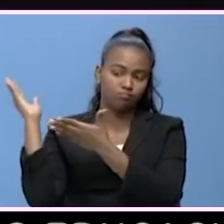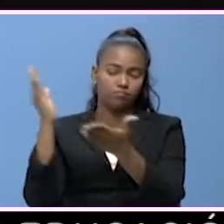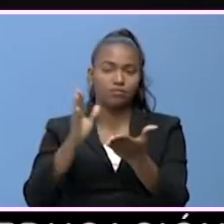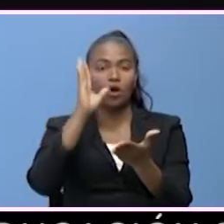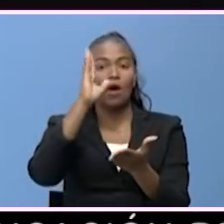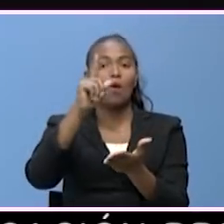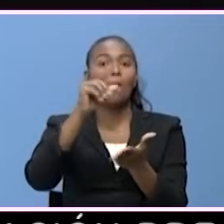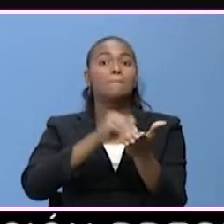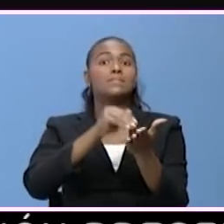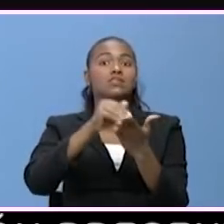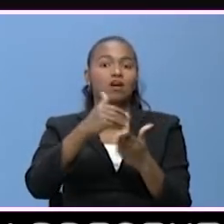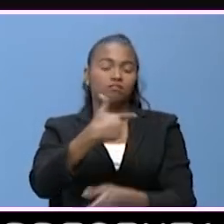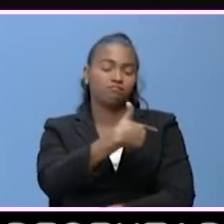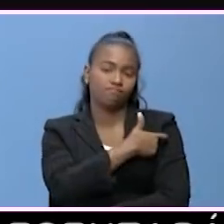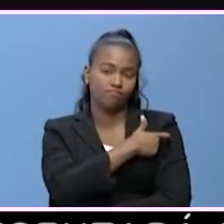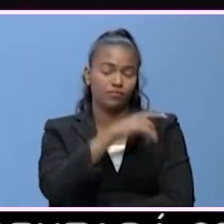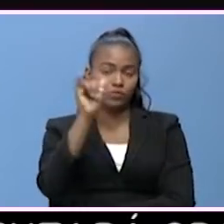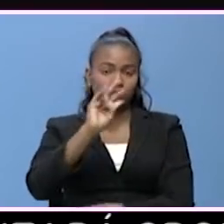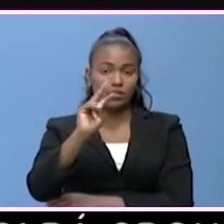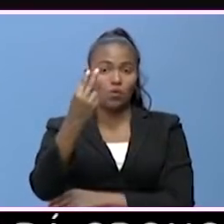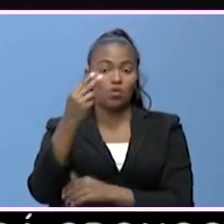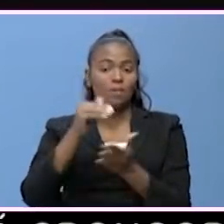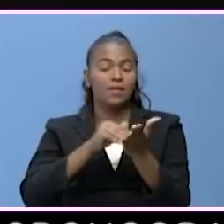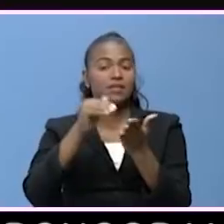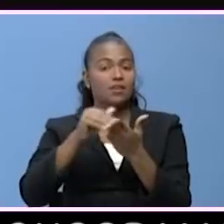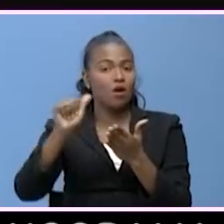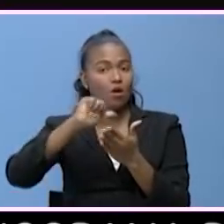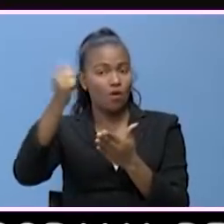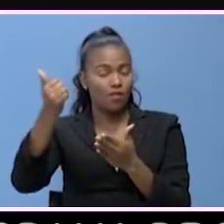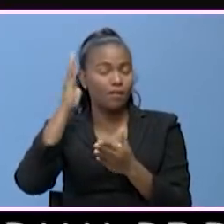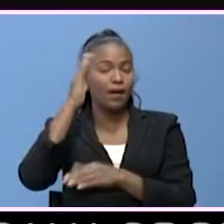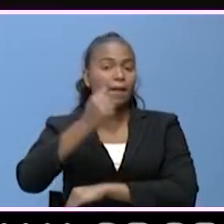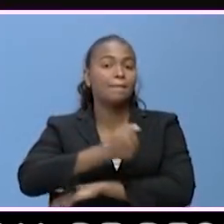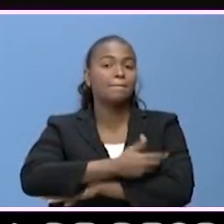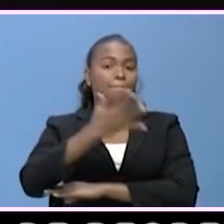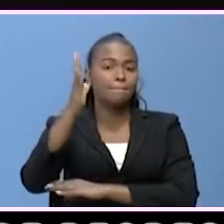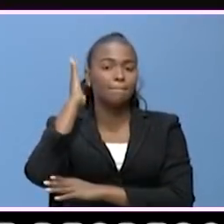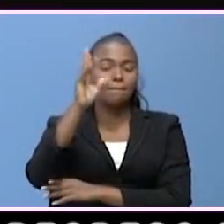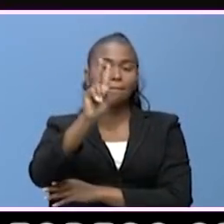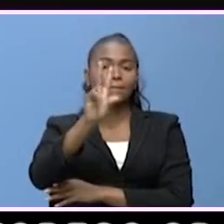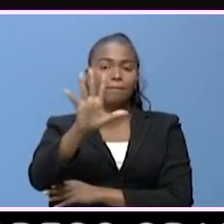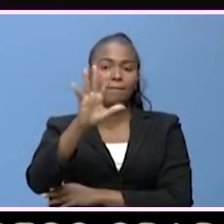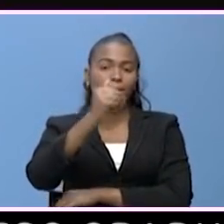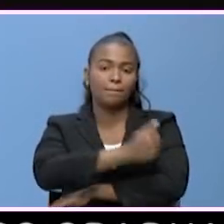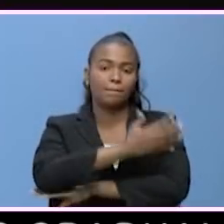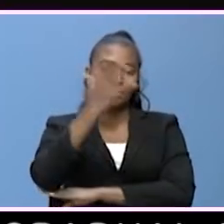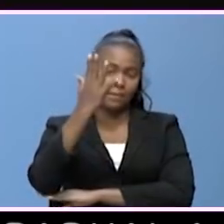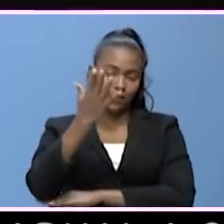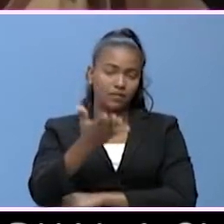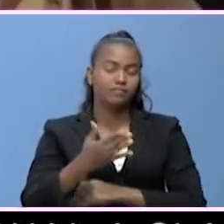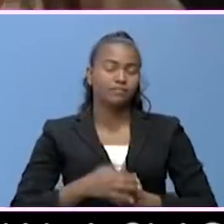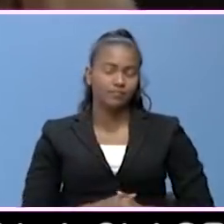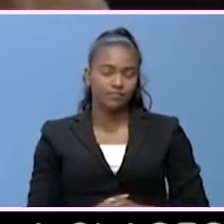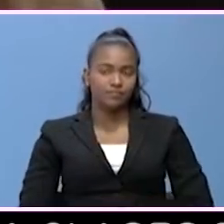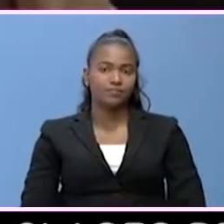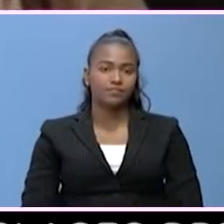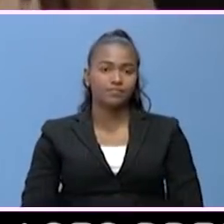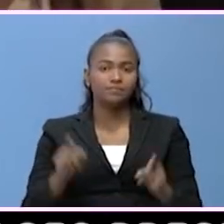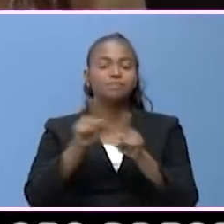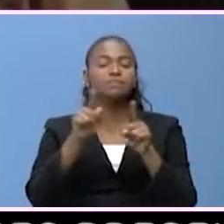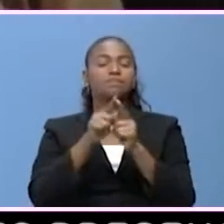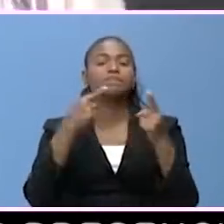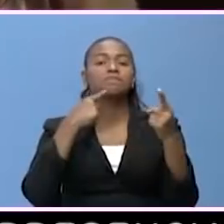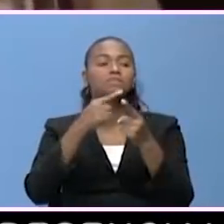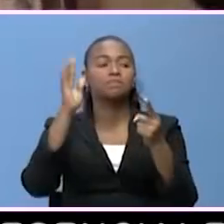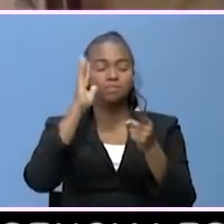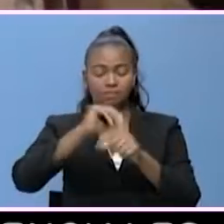1 millón de vacunas. Y el segundo millón de vacunas en marzo será el 25 de marzo, si Dios quiere. Además, anunció que